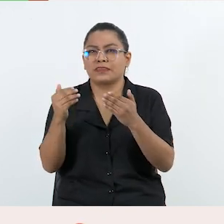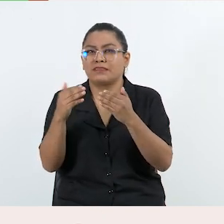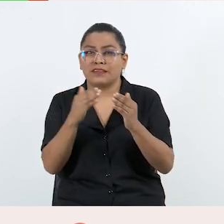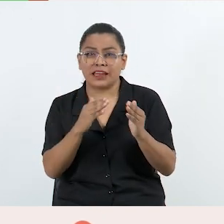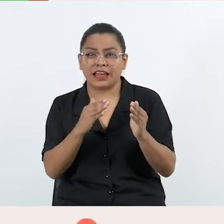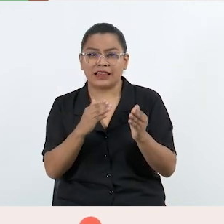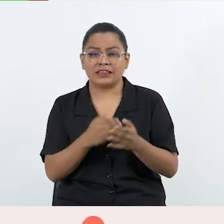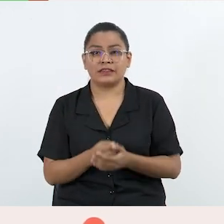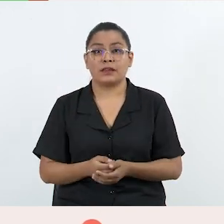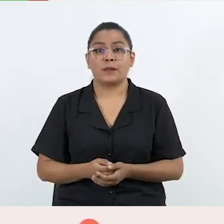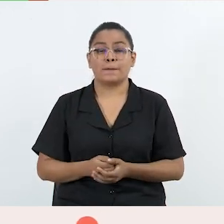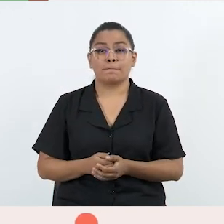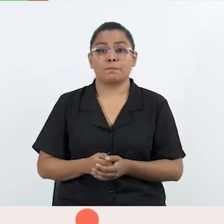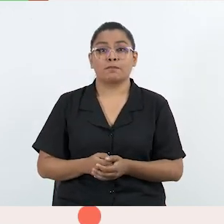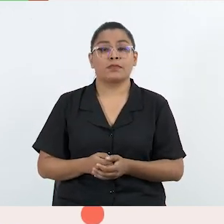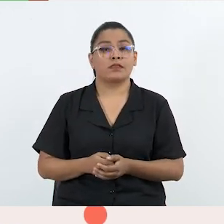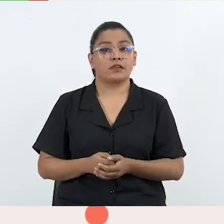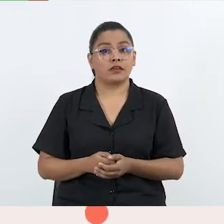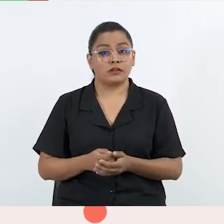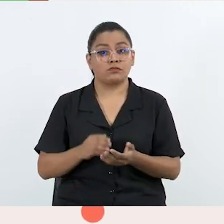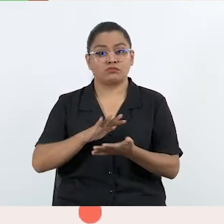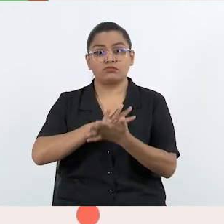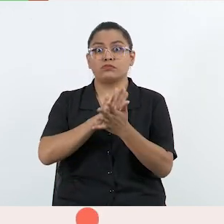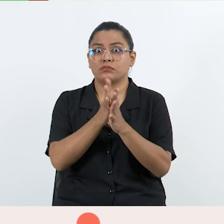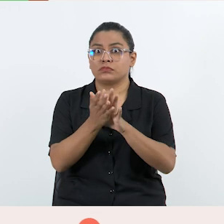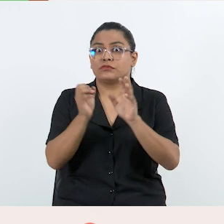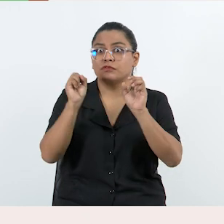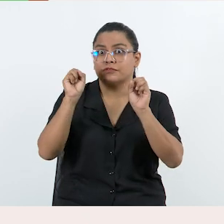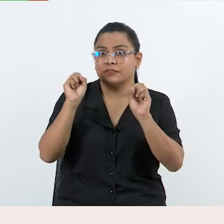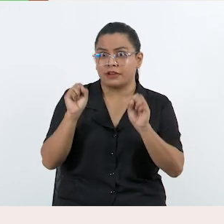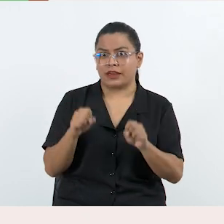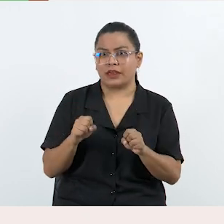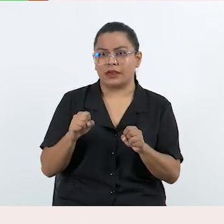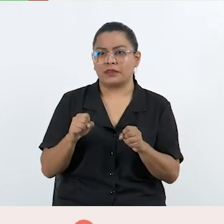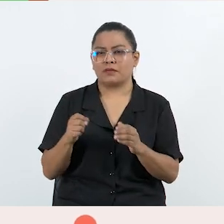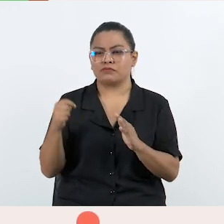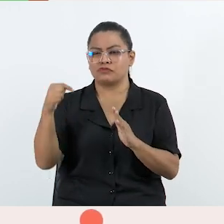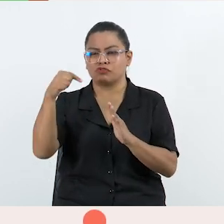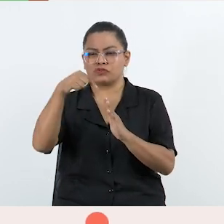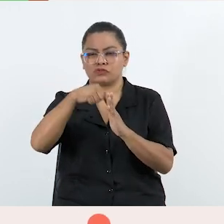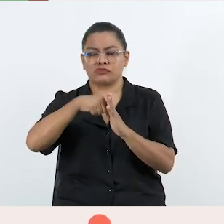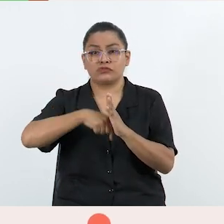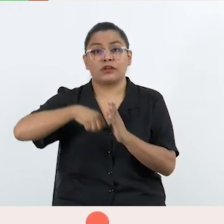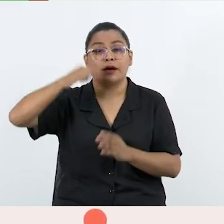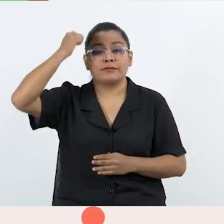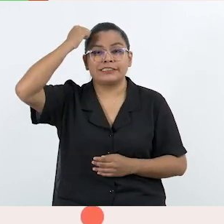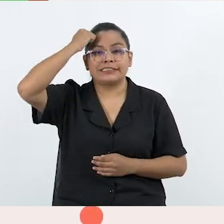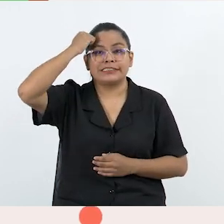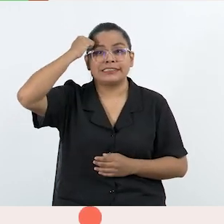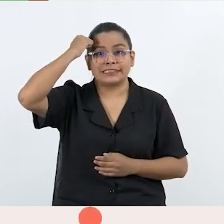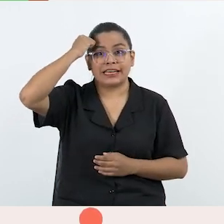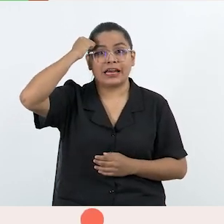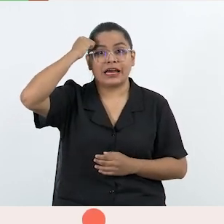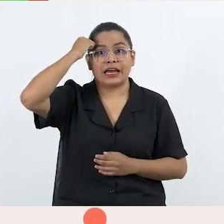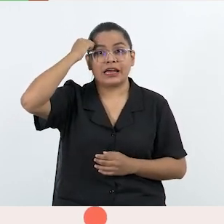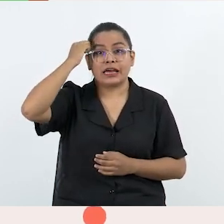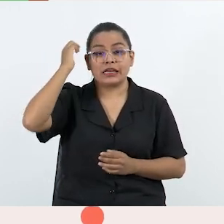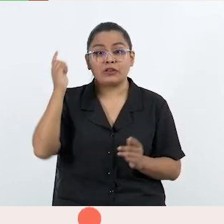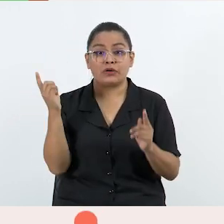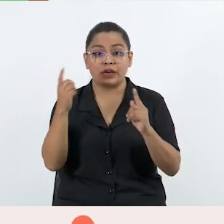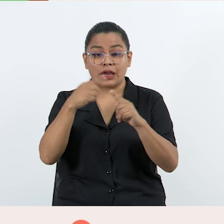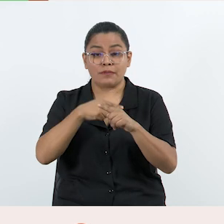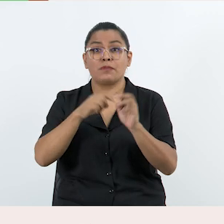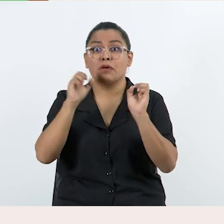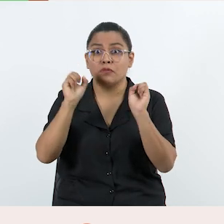otras acciones y otras instancias que son las que transforman de un modo más profundo los aprendizajes y los